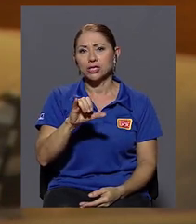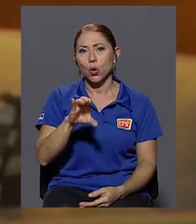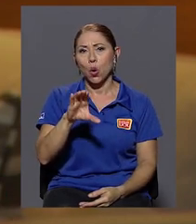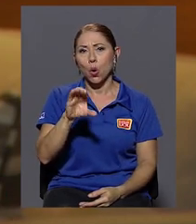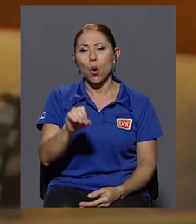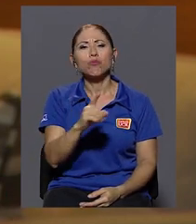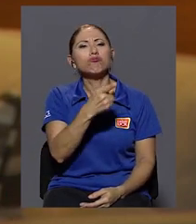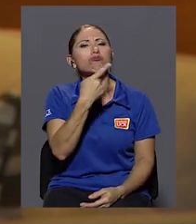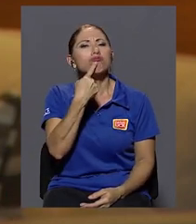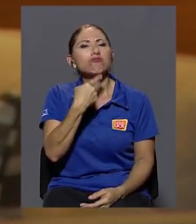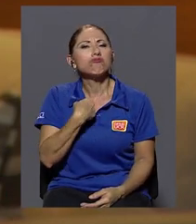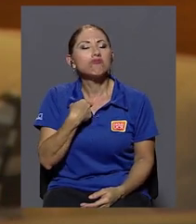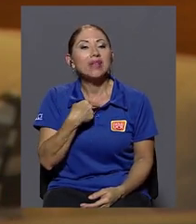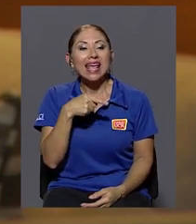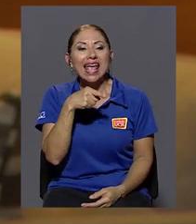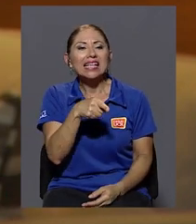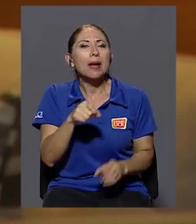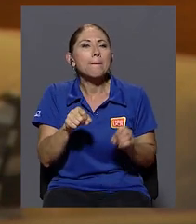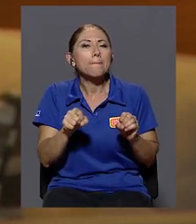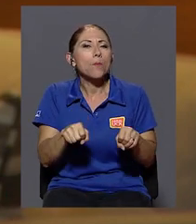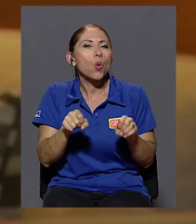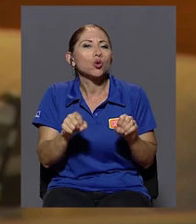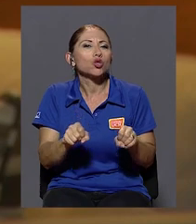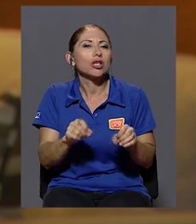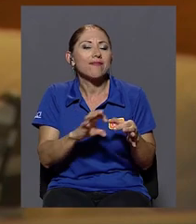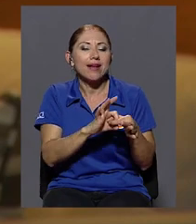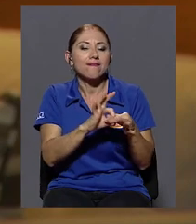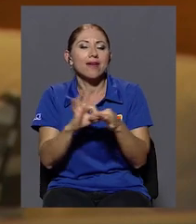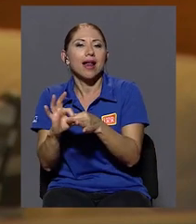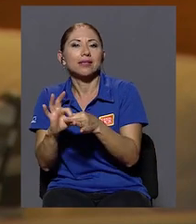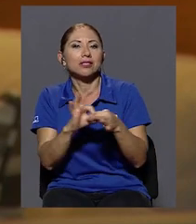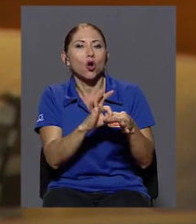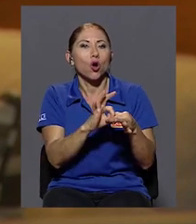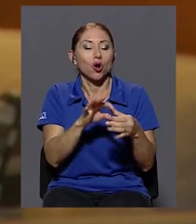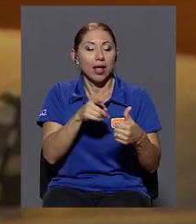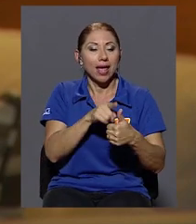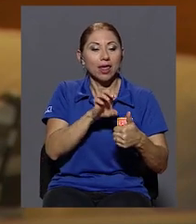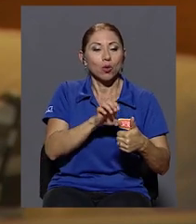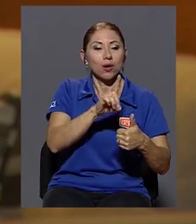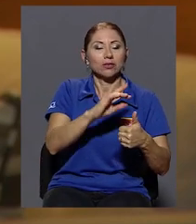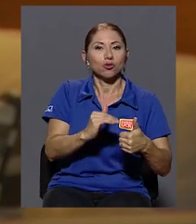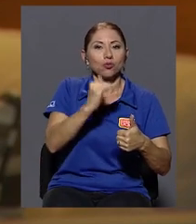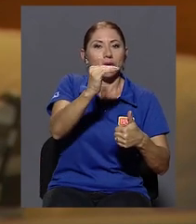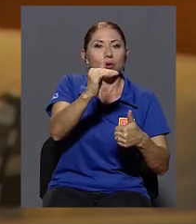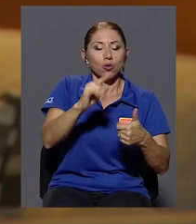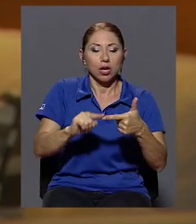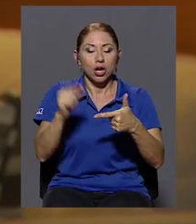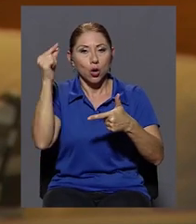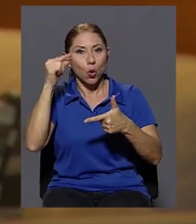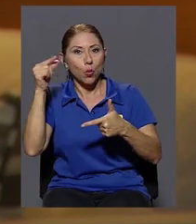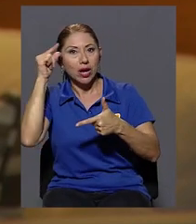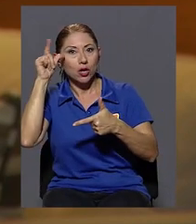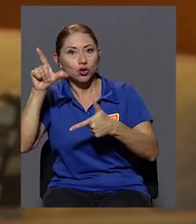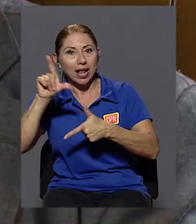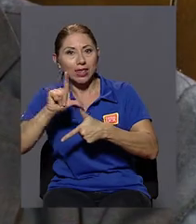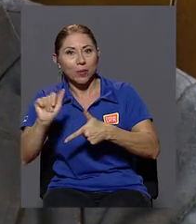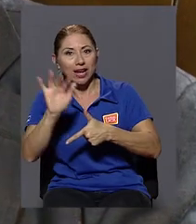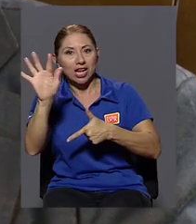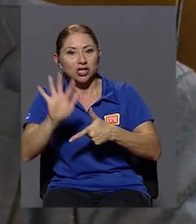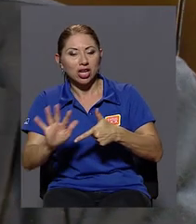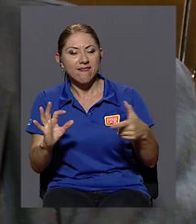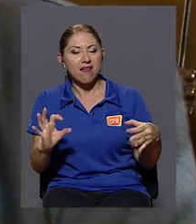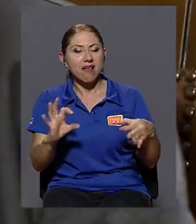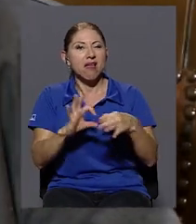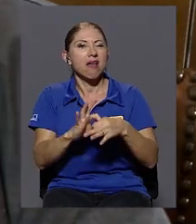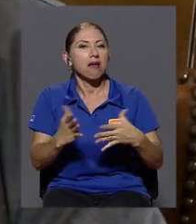perfila esta posible relación entre la educación superior y los gobiernos latinoamericanos y caribeños?